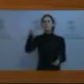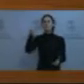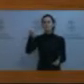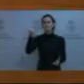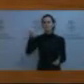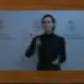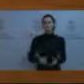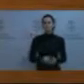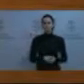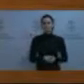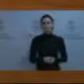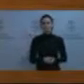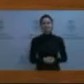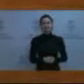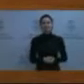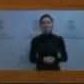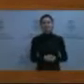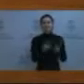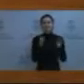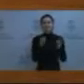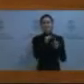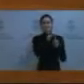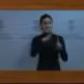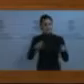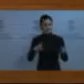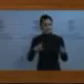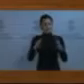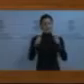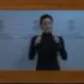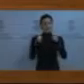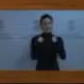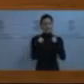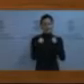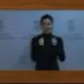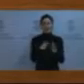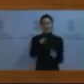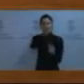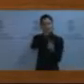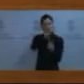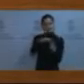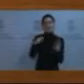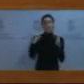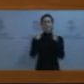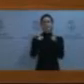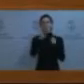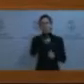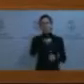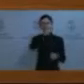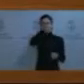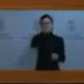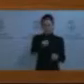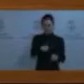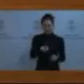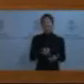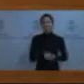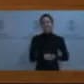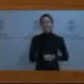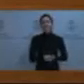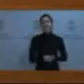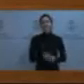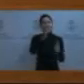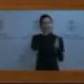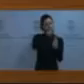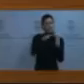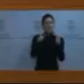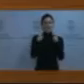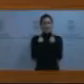usted decirle al diputado de Foro, a los 2 diputados del Partido Socialista Obrero Español, a los 2